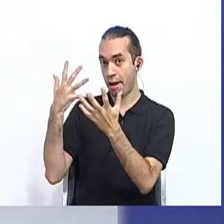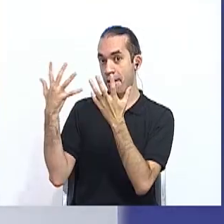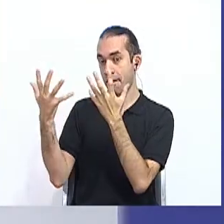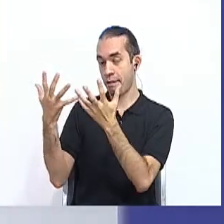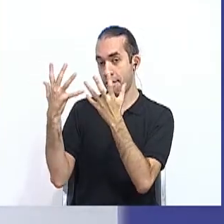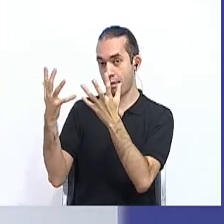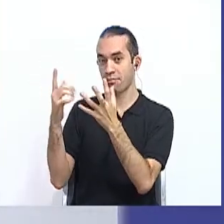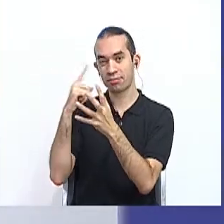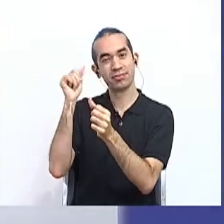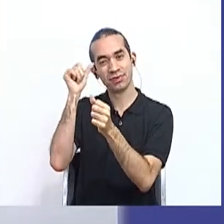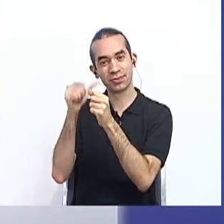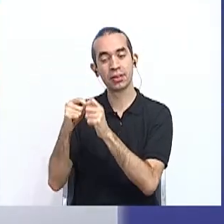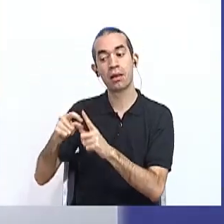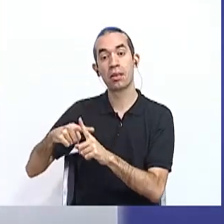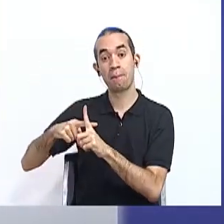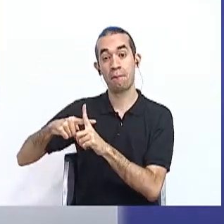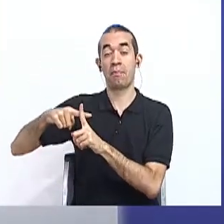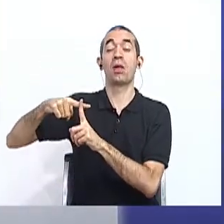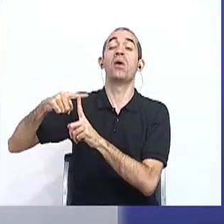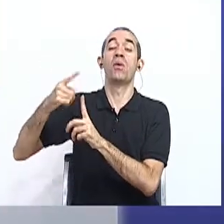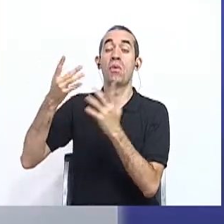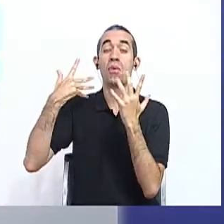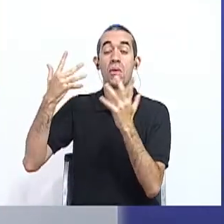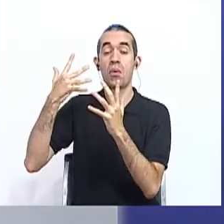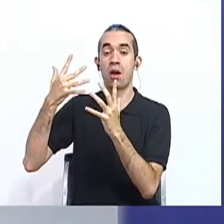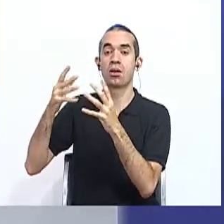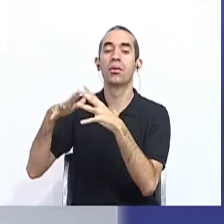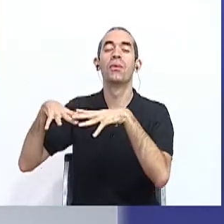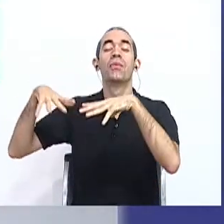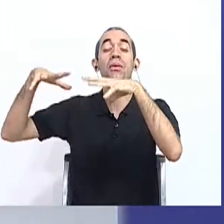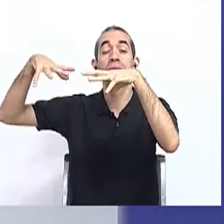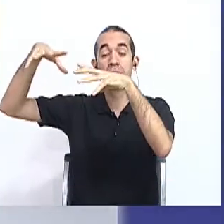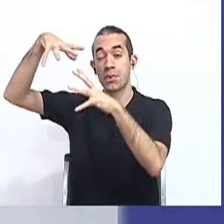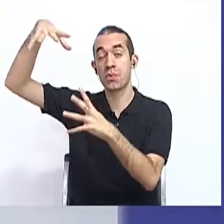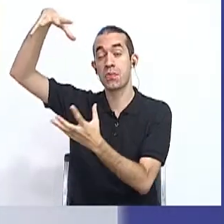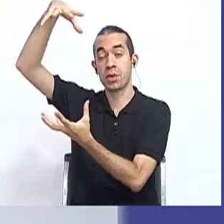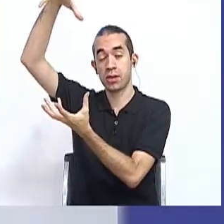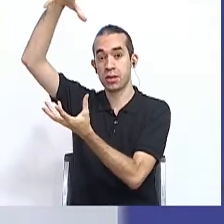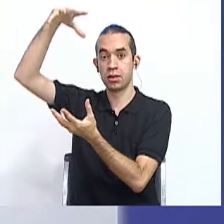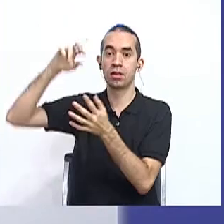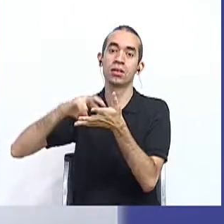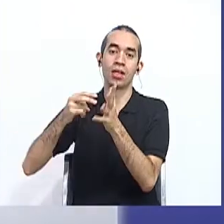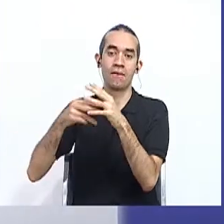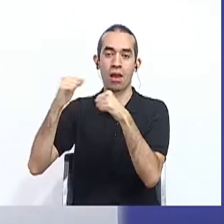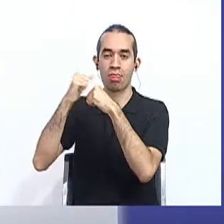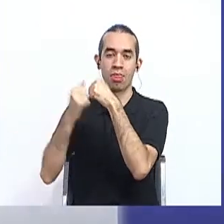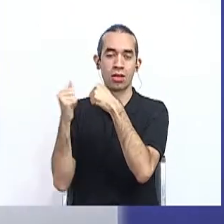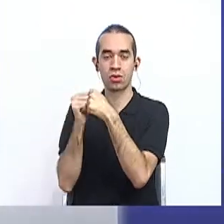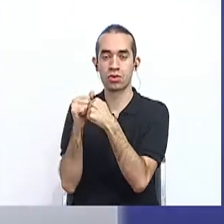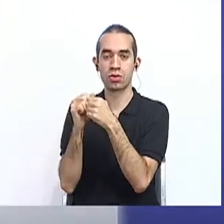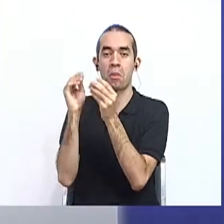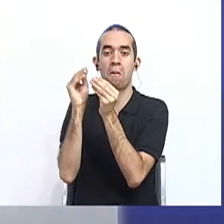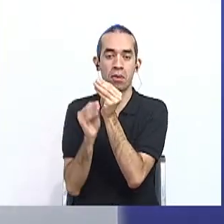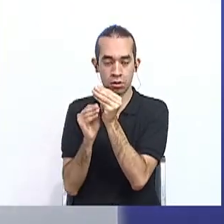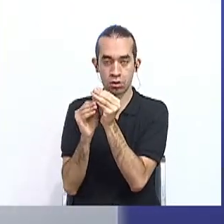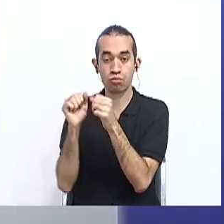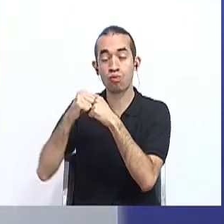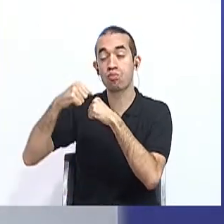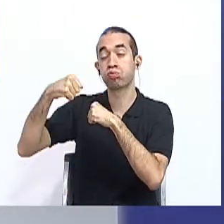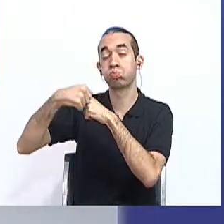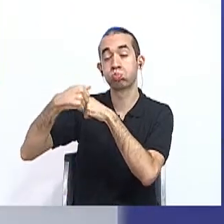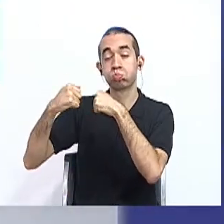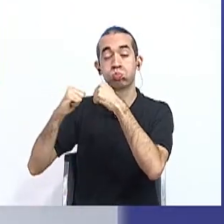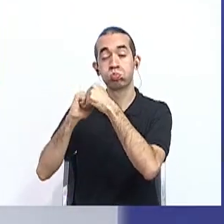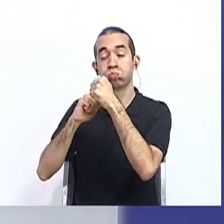vimos que al aumentar la temperatura se vuelve más ligero, como decía el especialista, o menos denso? Y por medio de esa diferencia